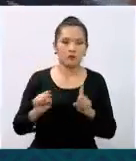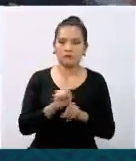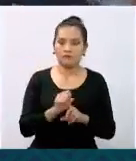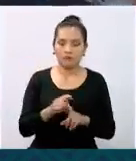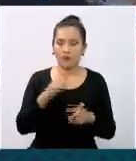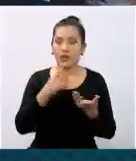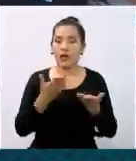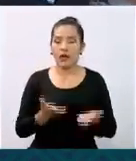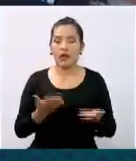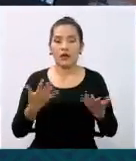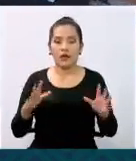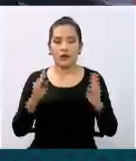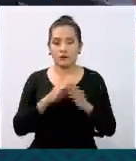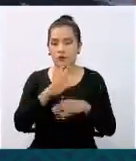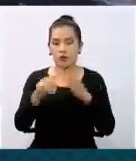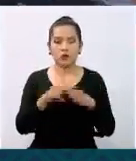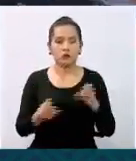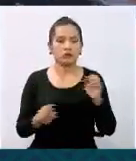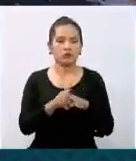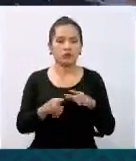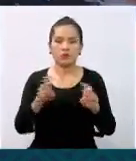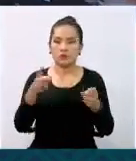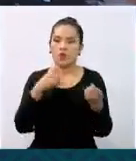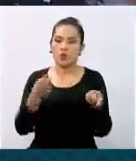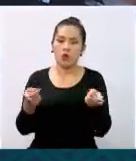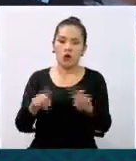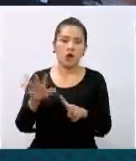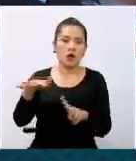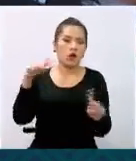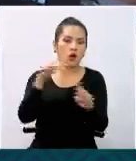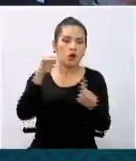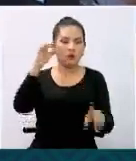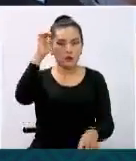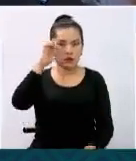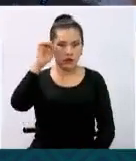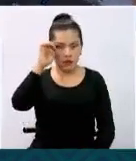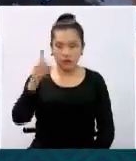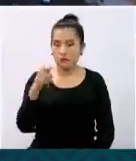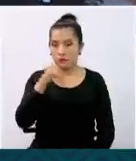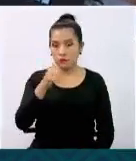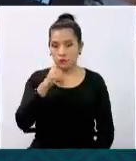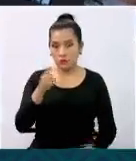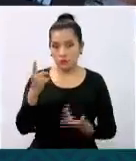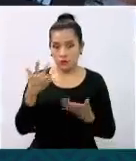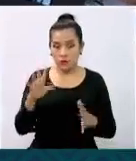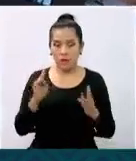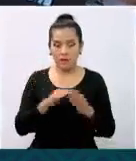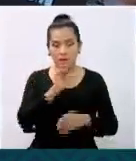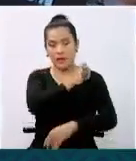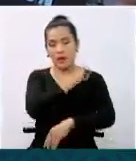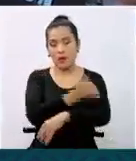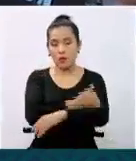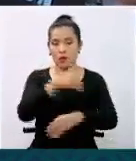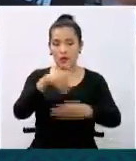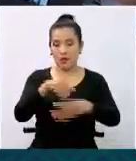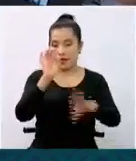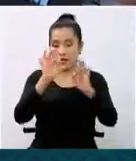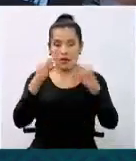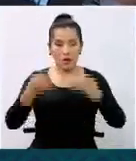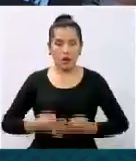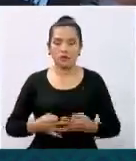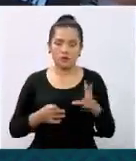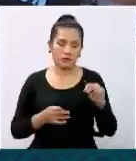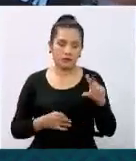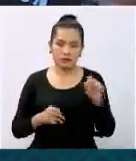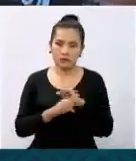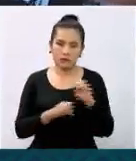caso, lo que ha ocurrido en el golpe de Estado, la señora no era una autoridad electa, eso se ha analizado, también existe una sentencia y se ha llevado